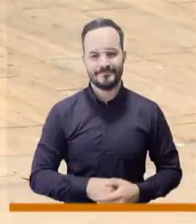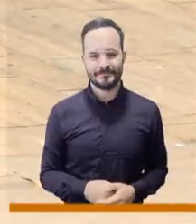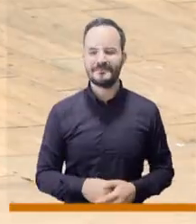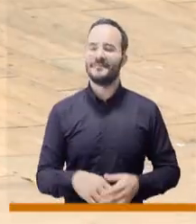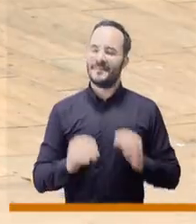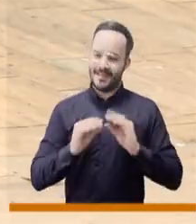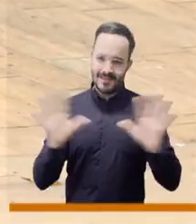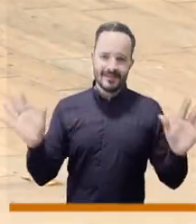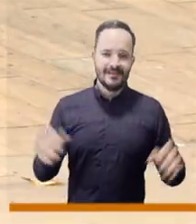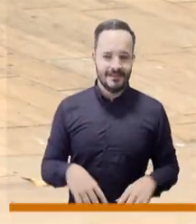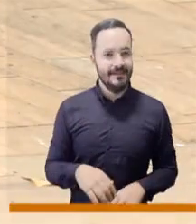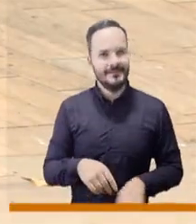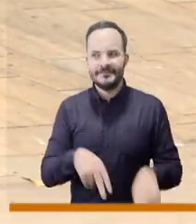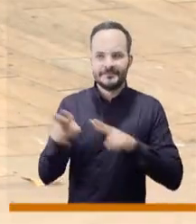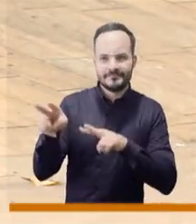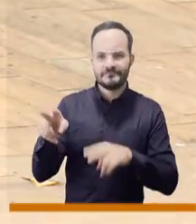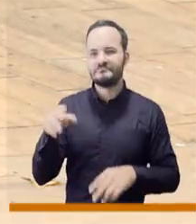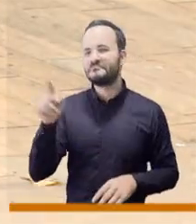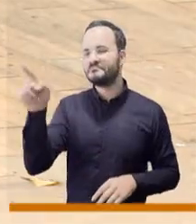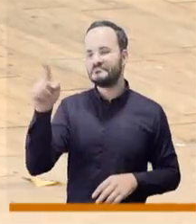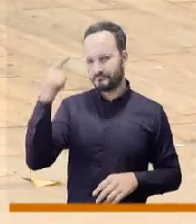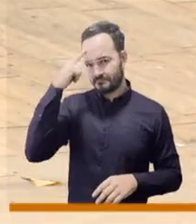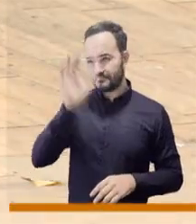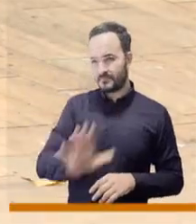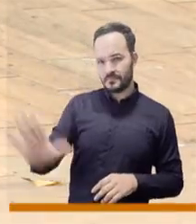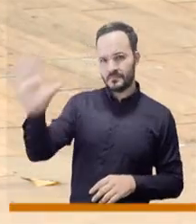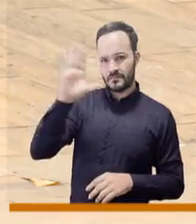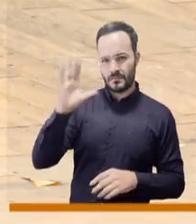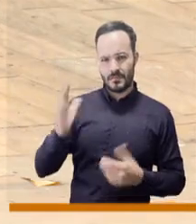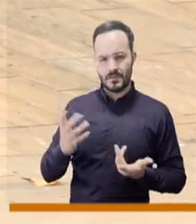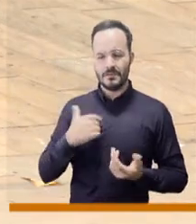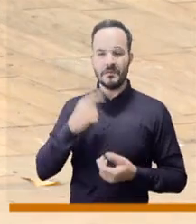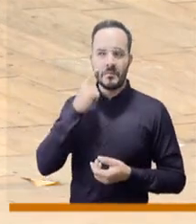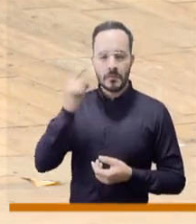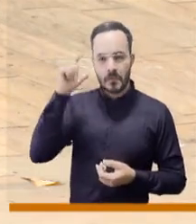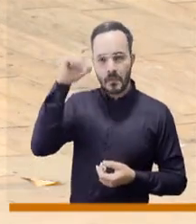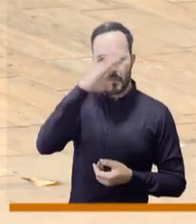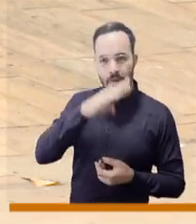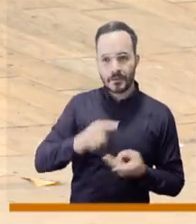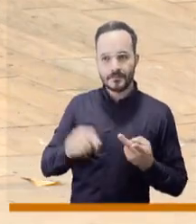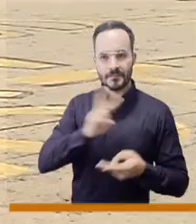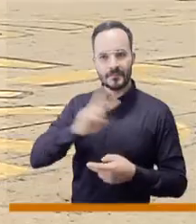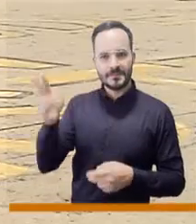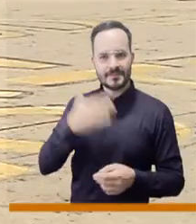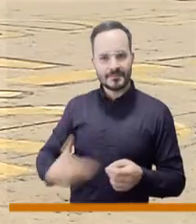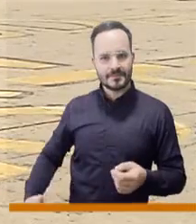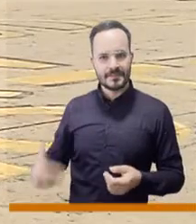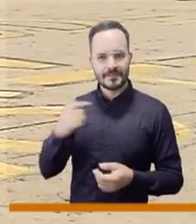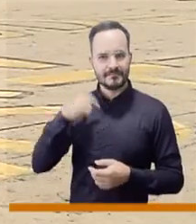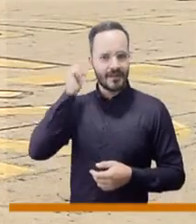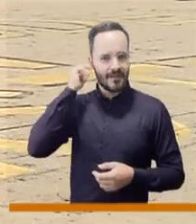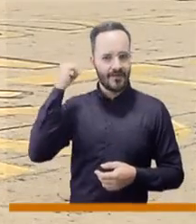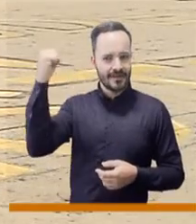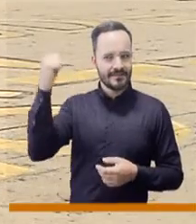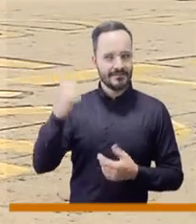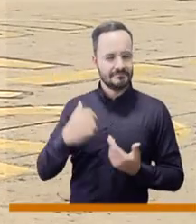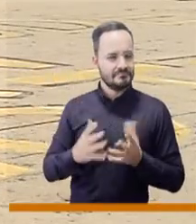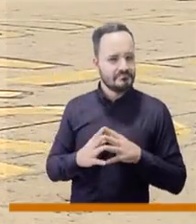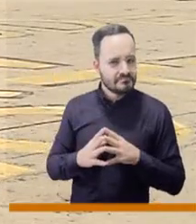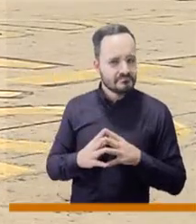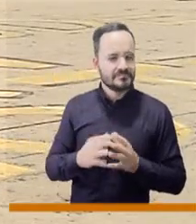mencionado mucho un personaje, pongamos la mirada un poco en la nacional. En lo nacional, el gobierno del presidente Petro y su vicepresidenta